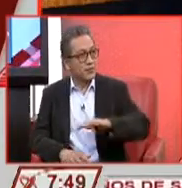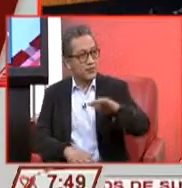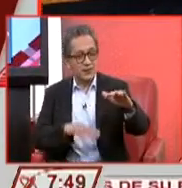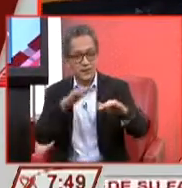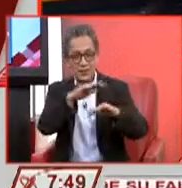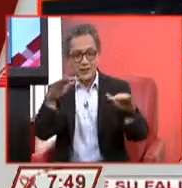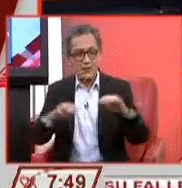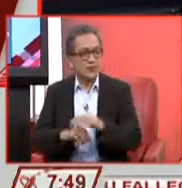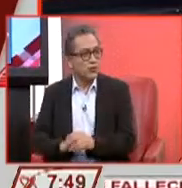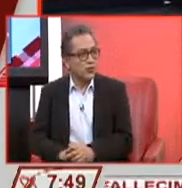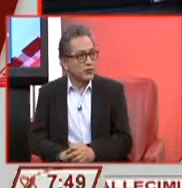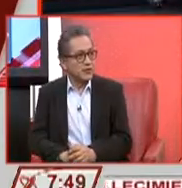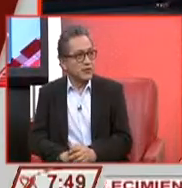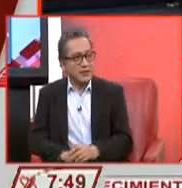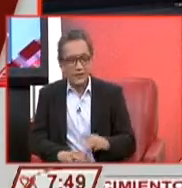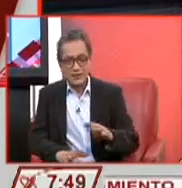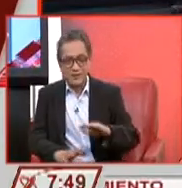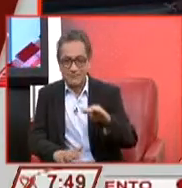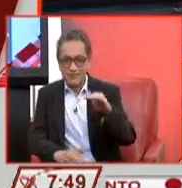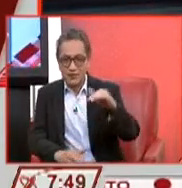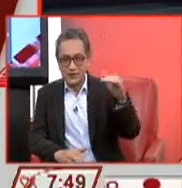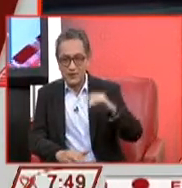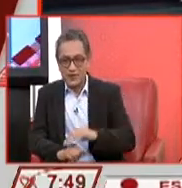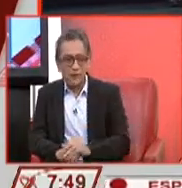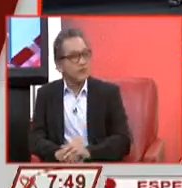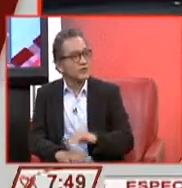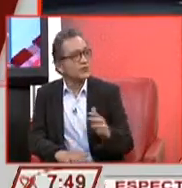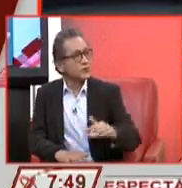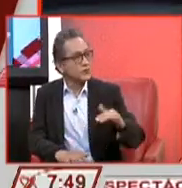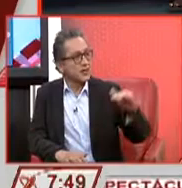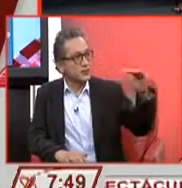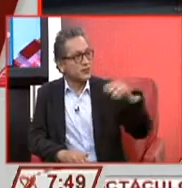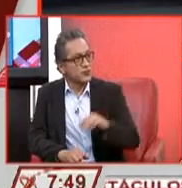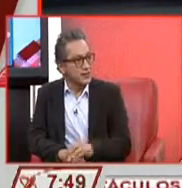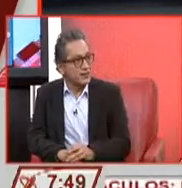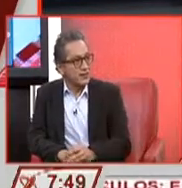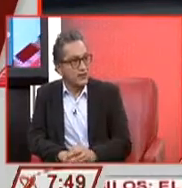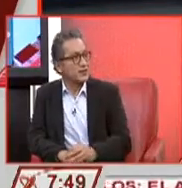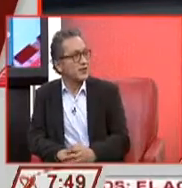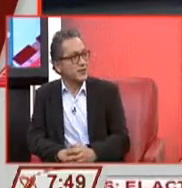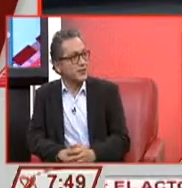que parece interpuesta y donde, digamos, las muchas ciudades se